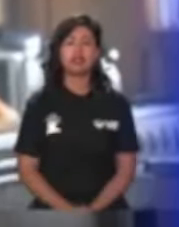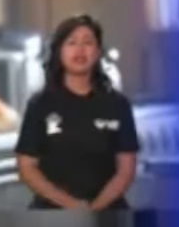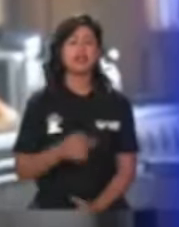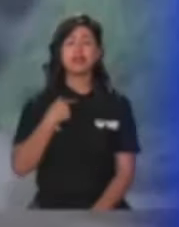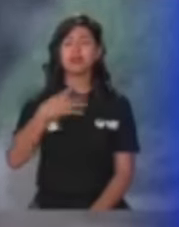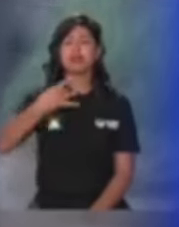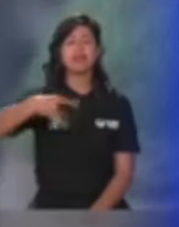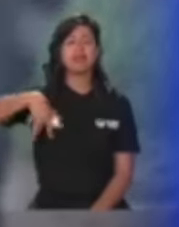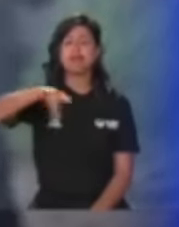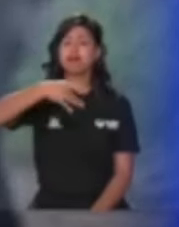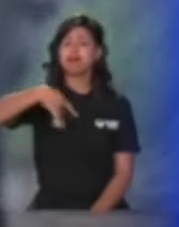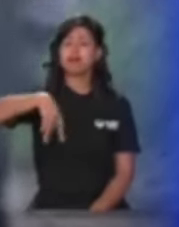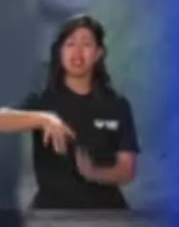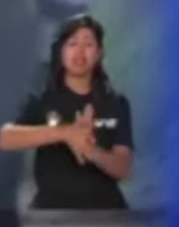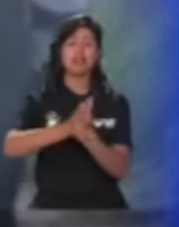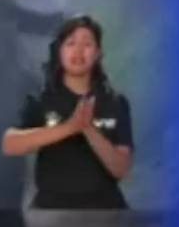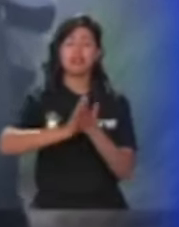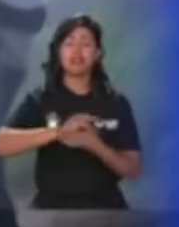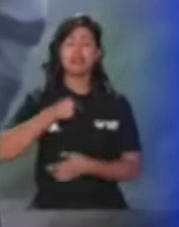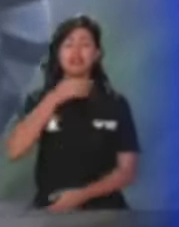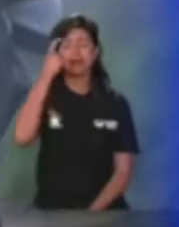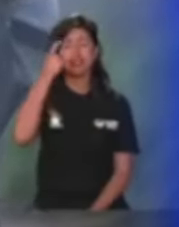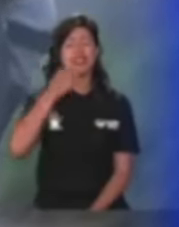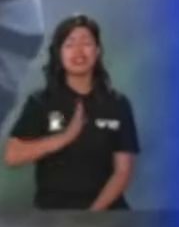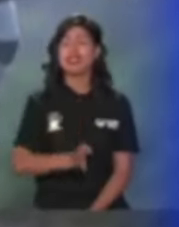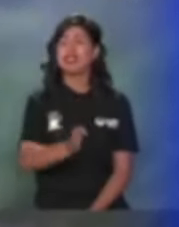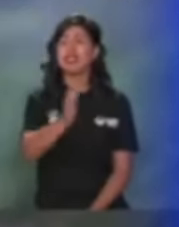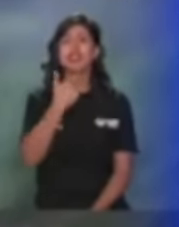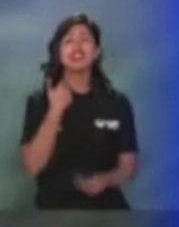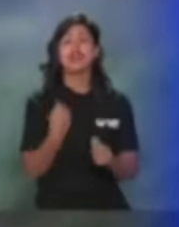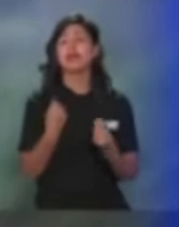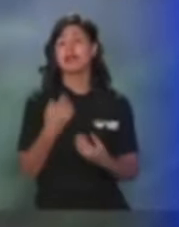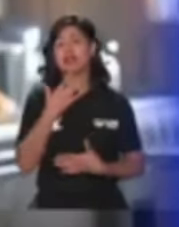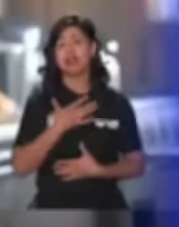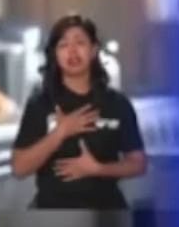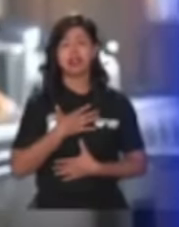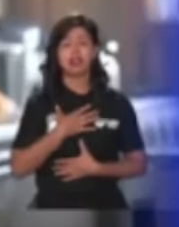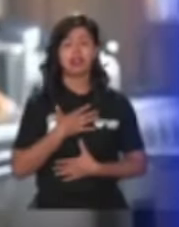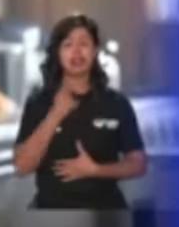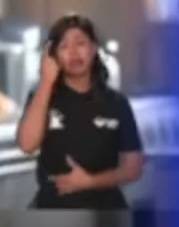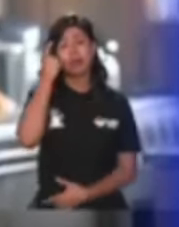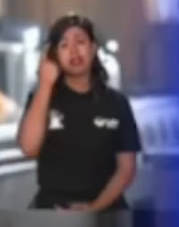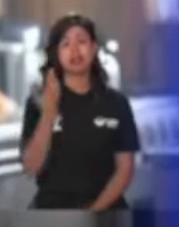Perdido total. Si voy a seguir así, quizá dónde voy a ir a parar. O sea, lo que pensé en ese momento.